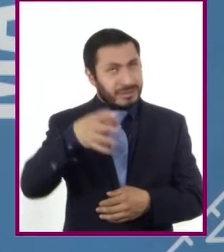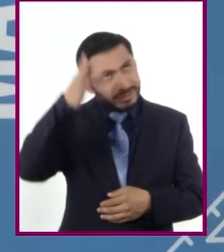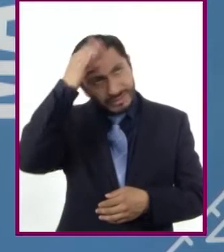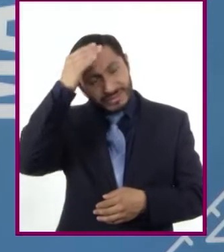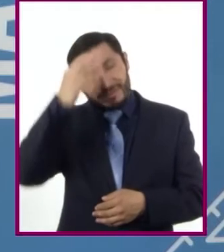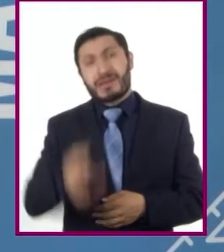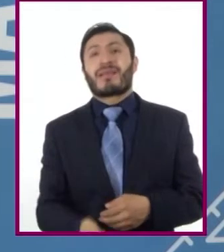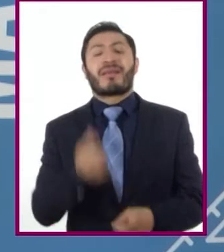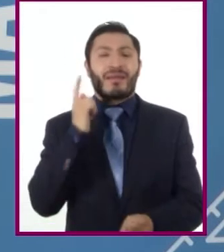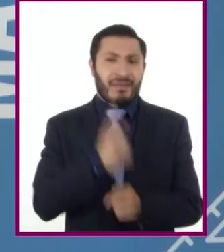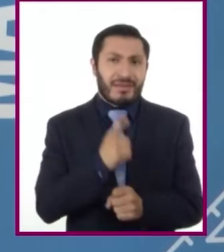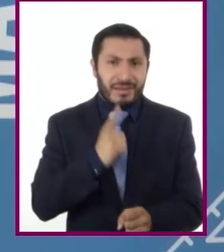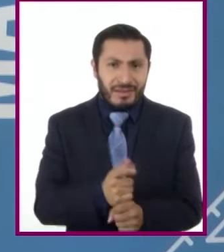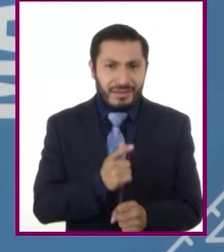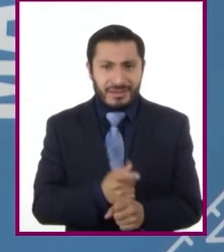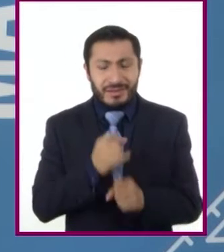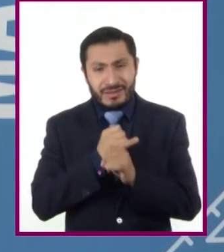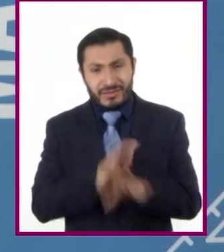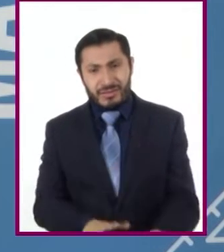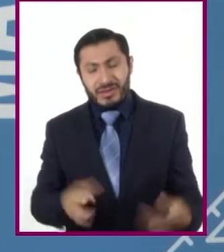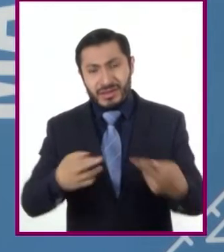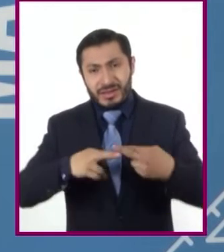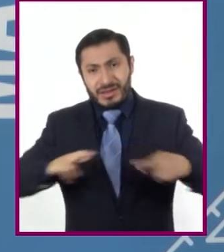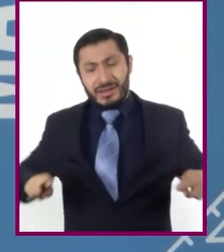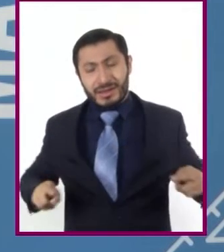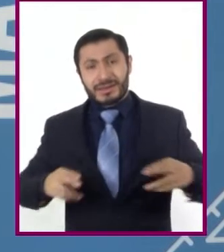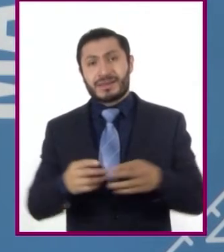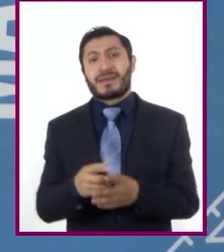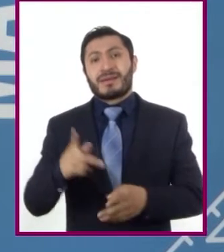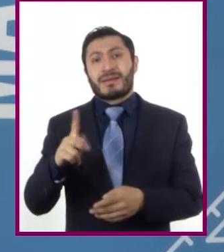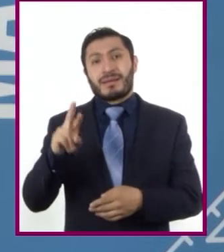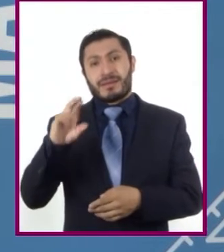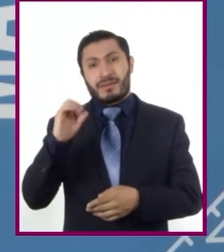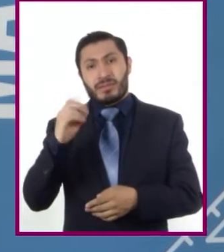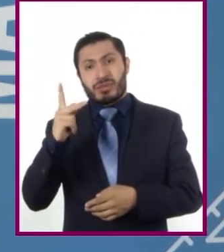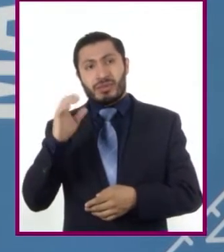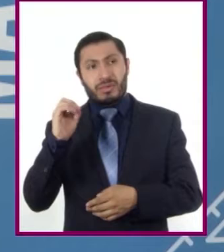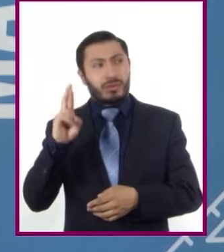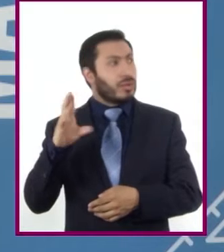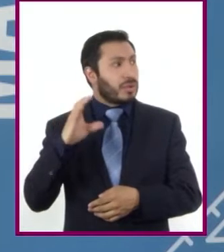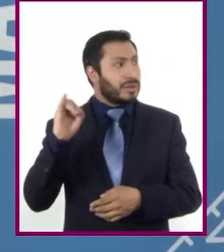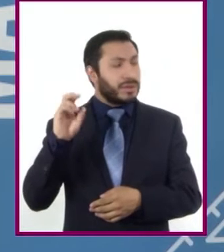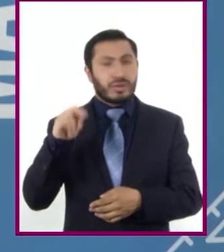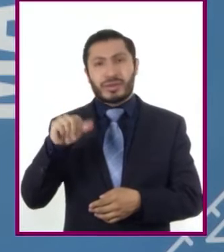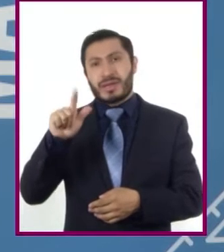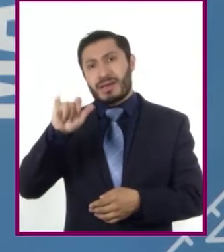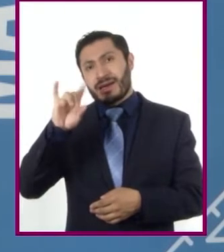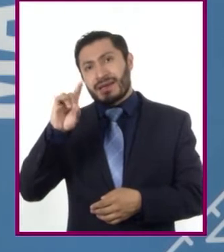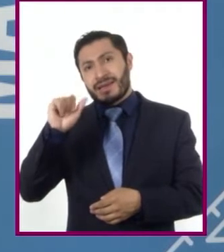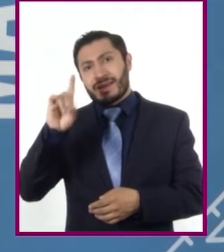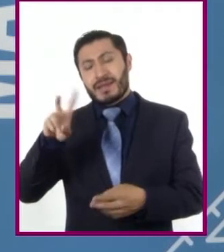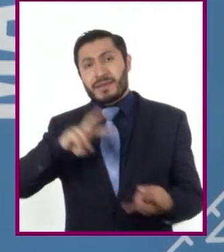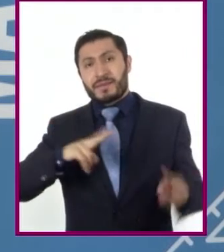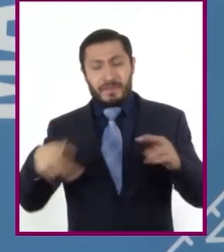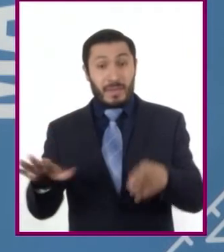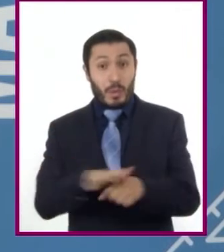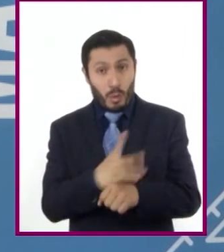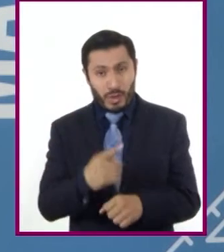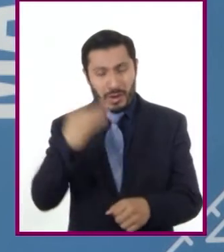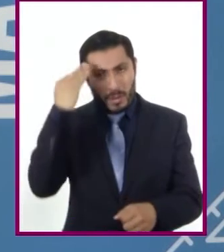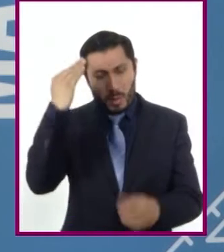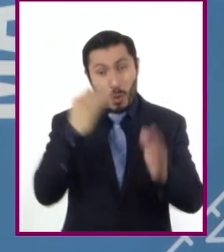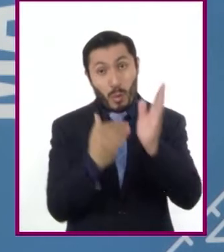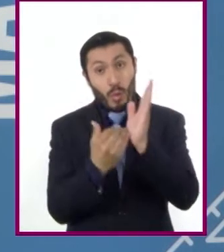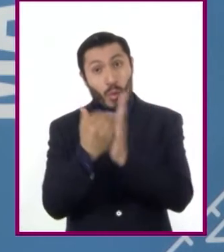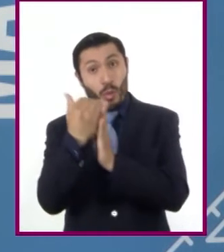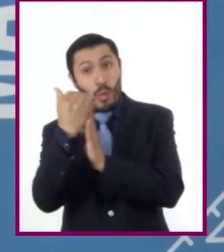que los datos en la tabla se relacionan con la proporcionalidad inversa, porque a medida que aumenta el tiempo